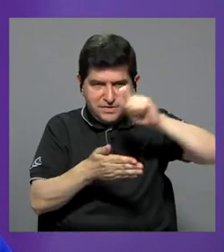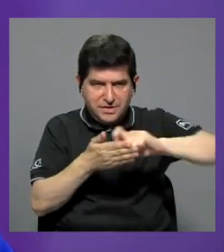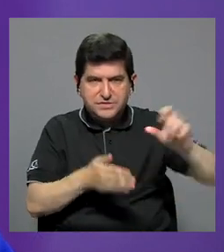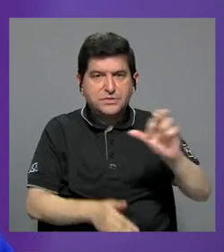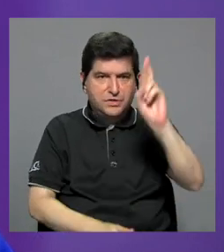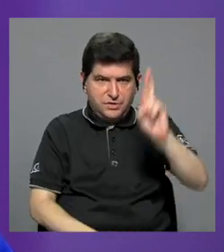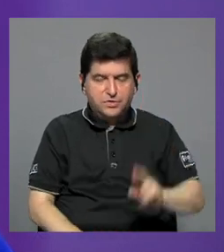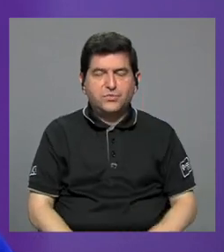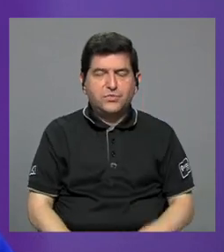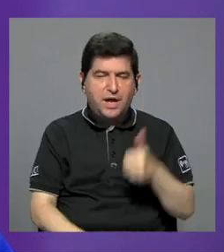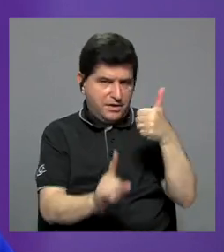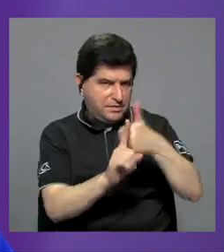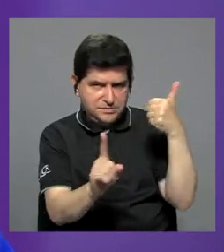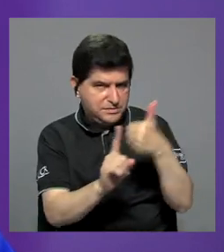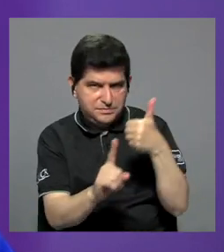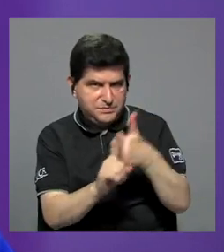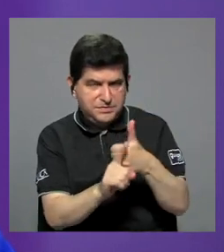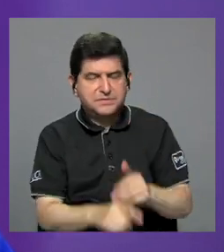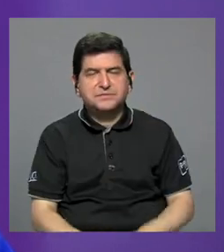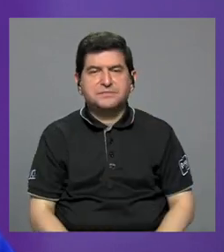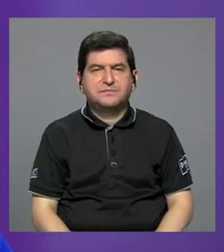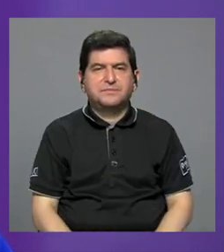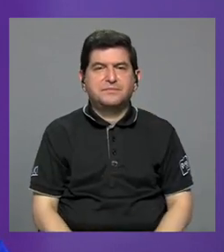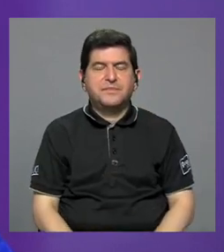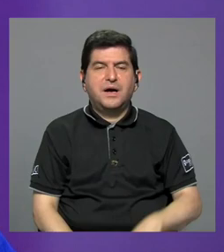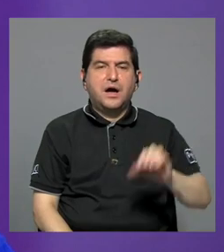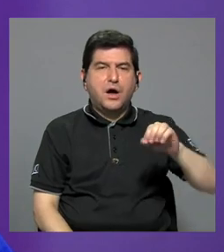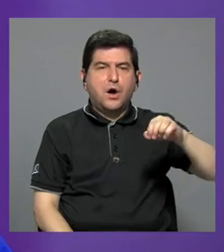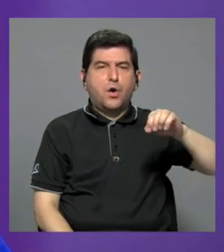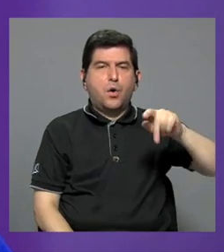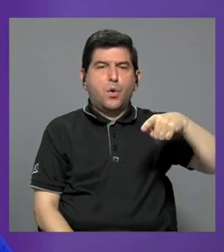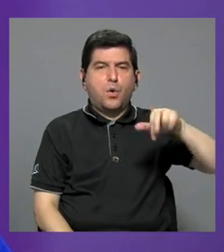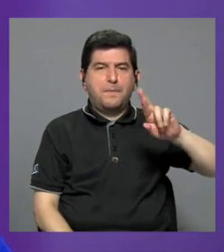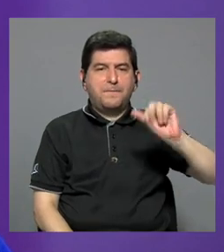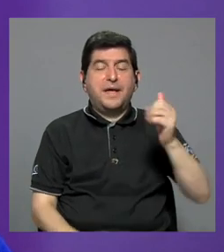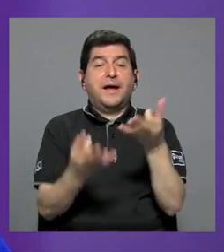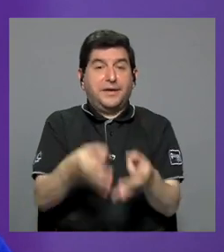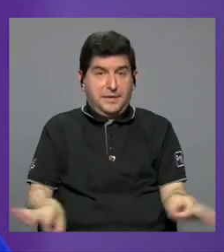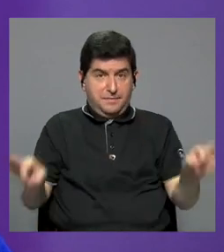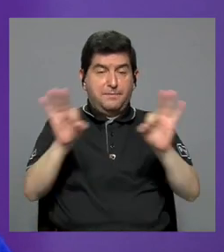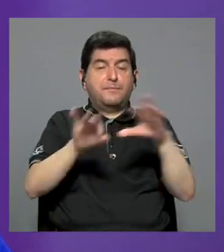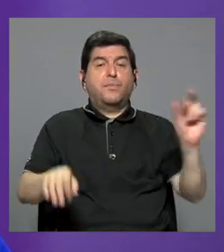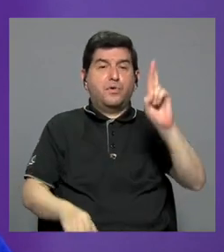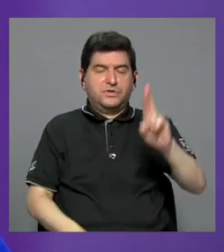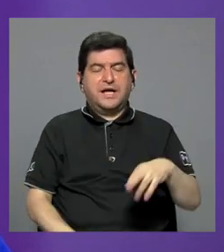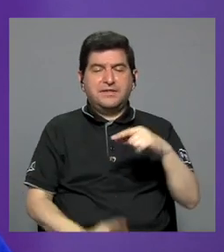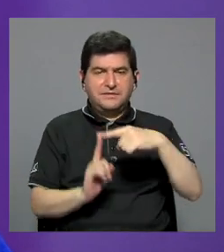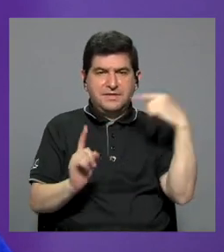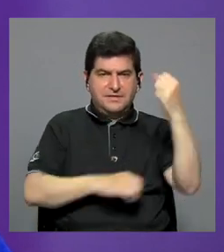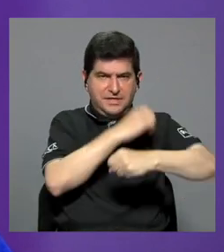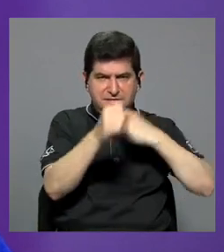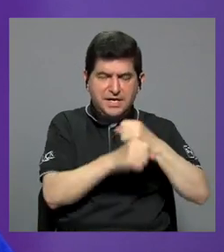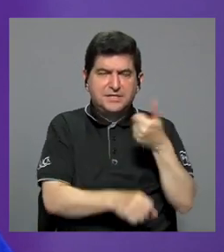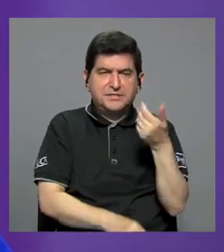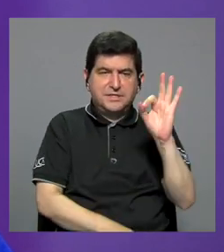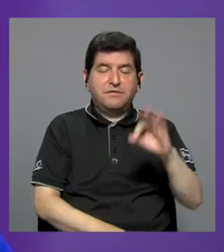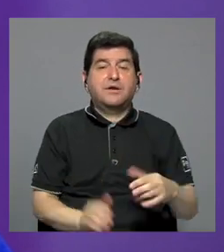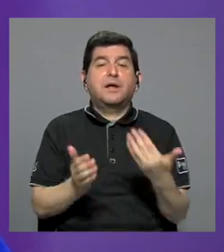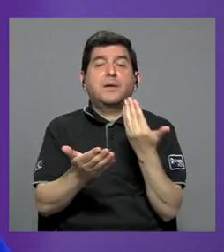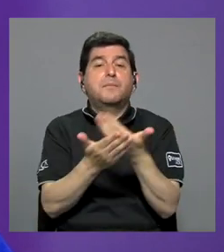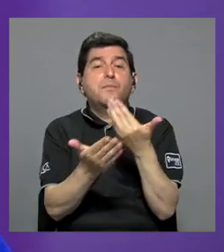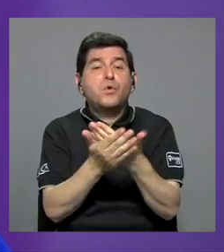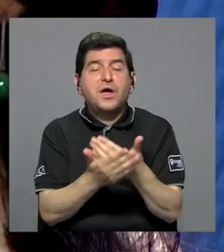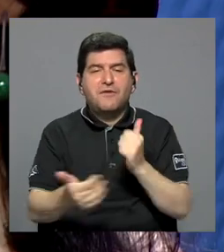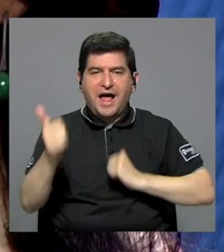Rica, en cuanto tal, desde las obras que se... La ópera ha sido muy importante, digamos, en Costa Rica desde el siglo XIX, una prueba de nuestro